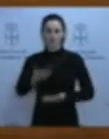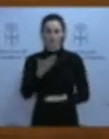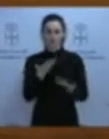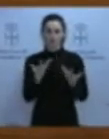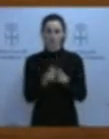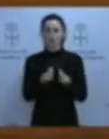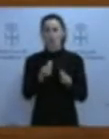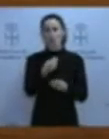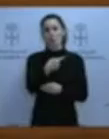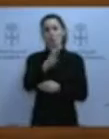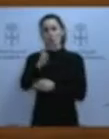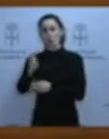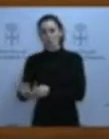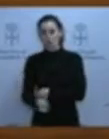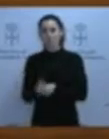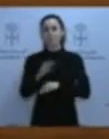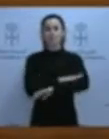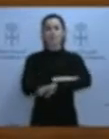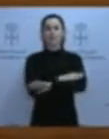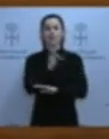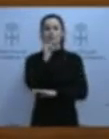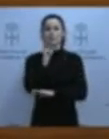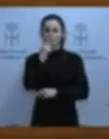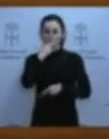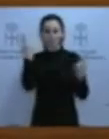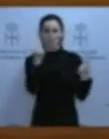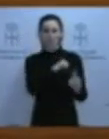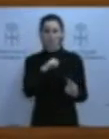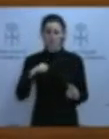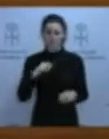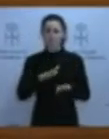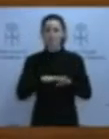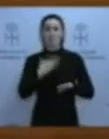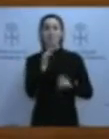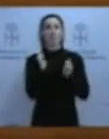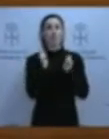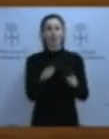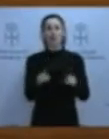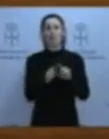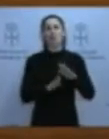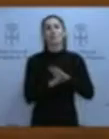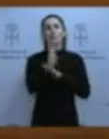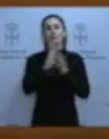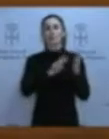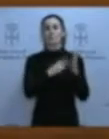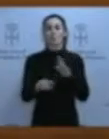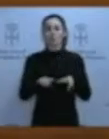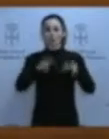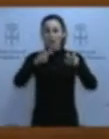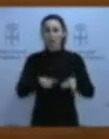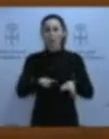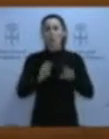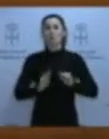con otras administraciones e instituciones públicas y privadas, favorecer el desarrollo y modernización de la actividad